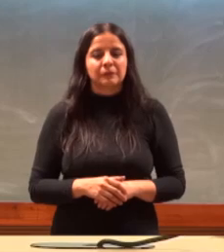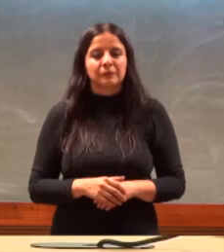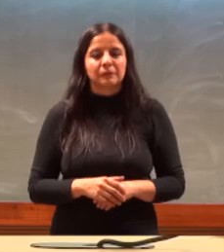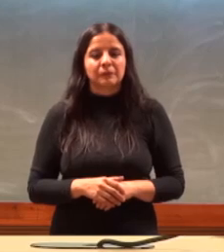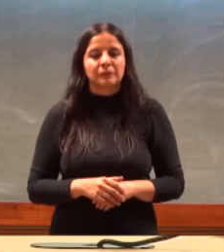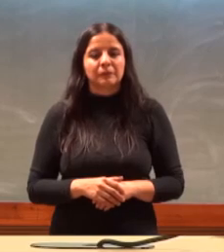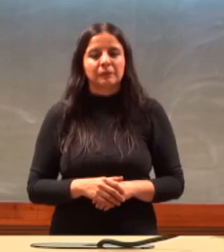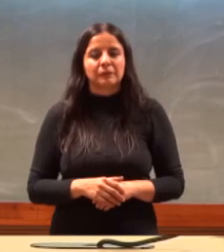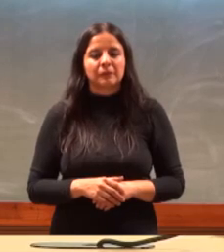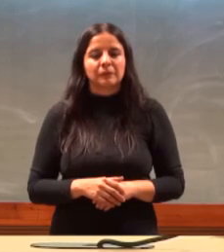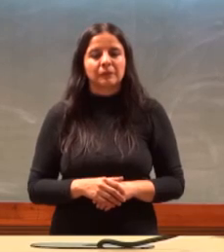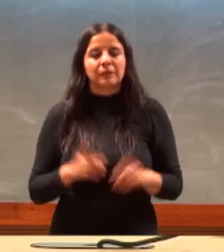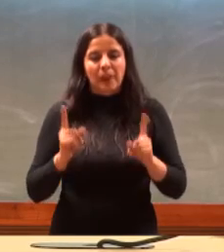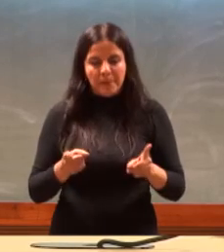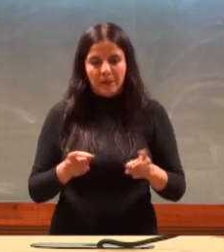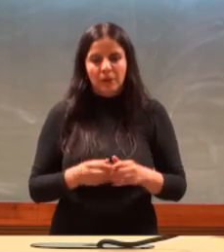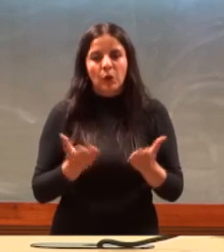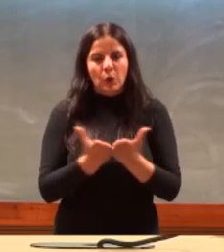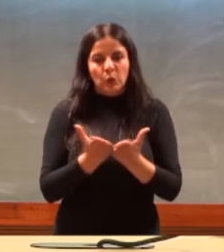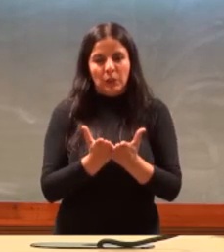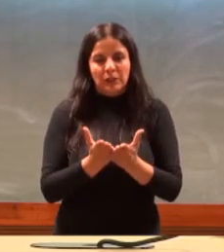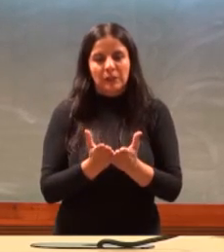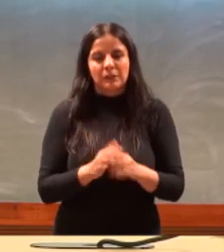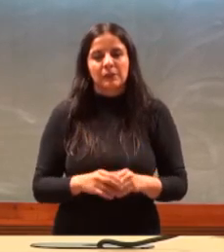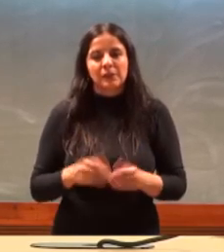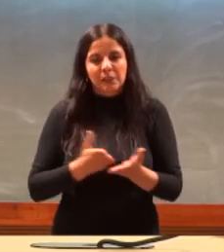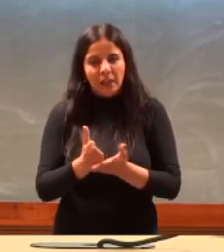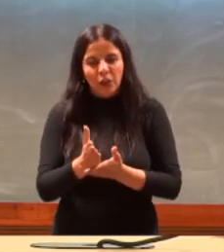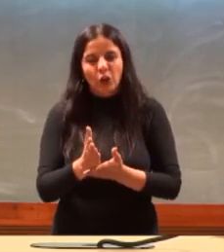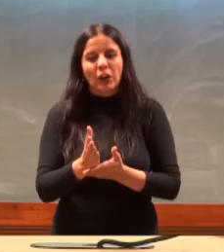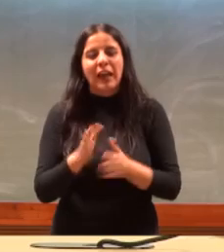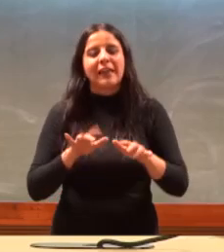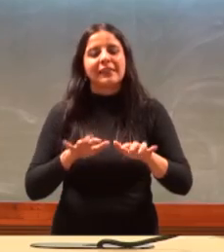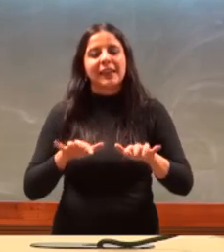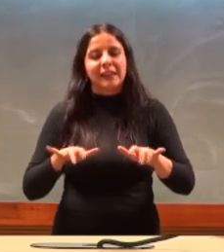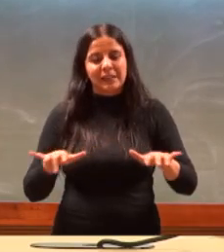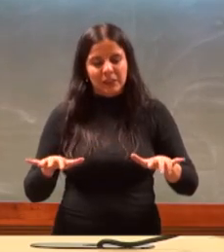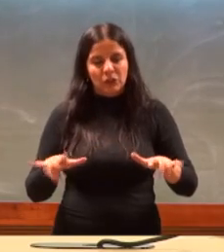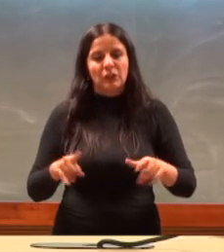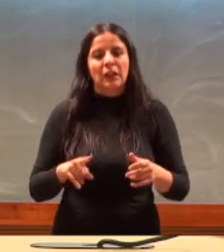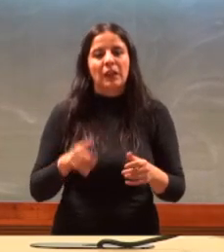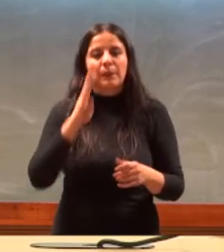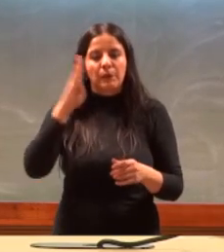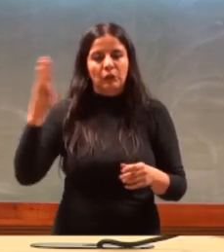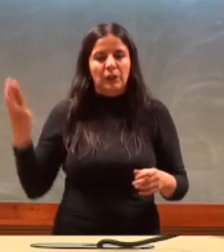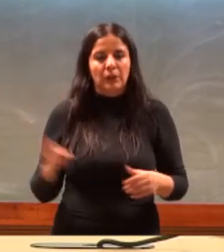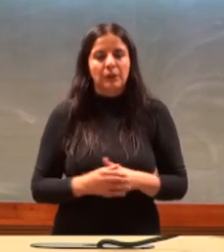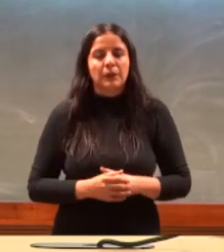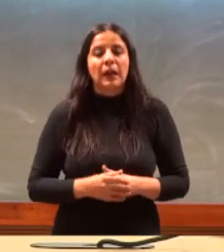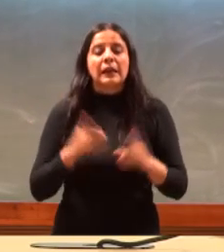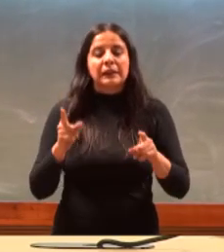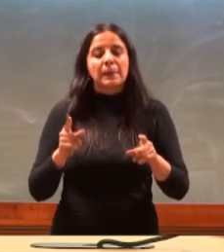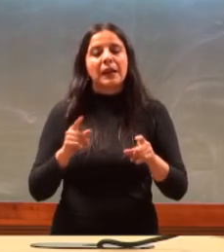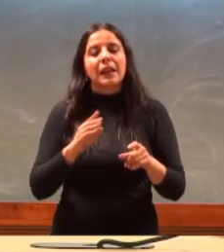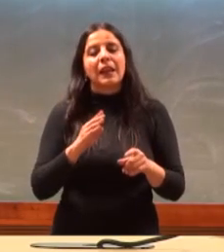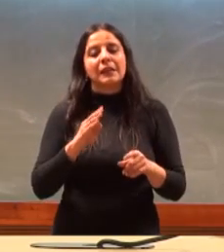termino este seguir con la digitalización la biblioteca la adquisición de ebooks y crear la biblioteca salas parlantes para que puedan